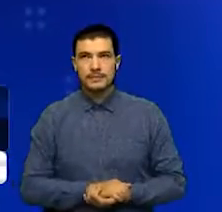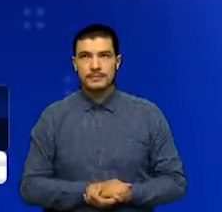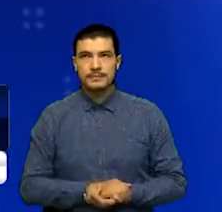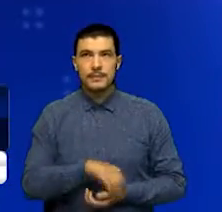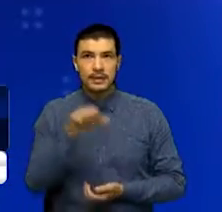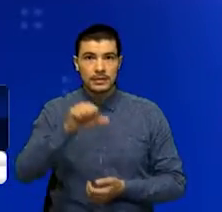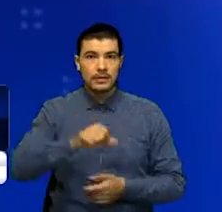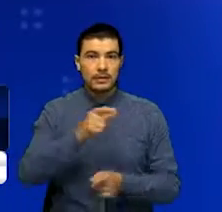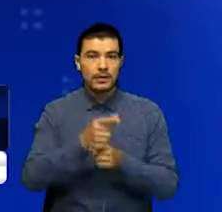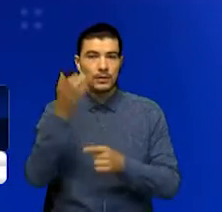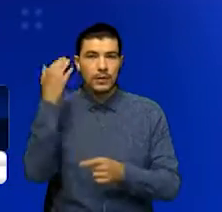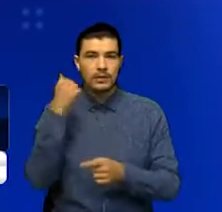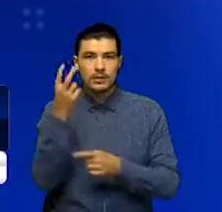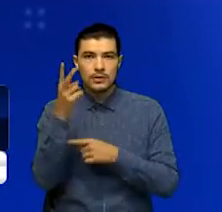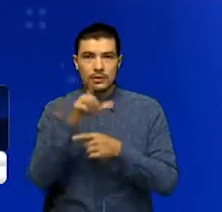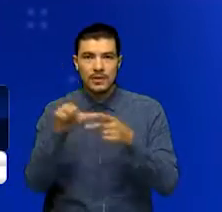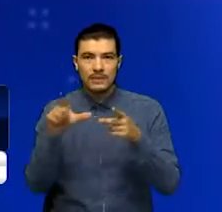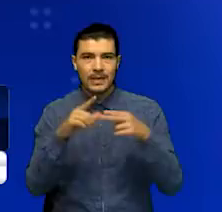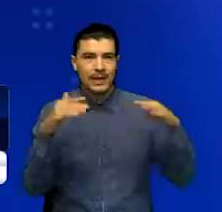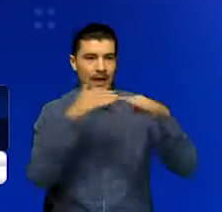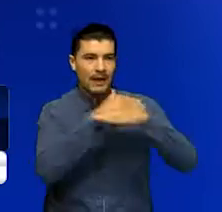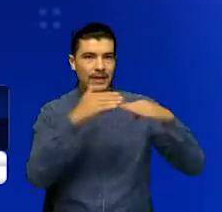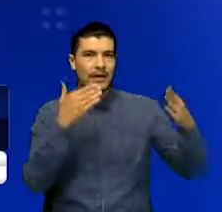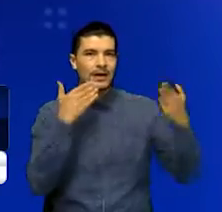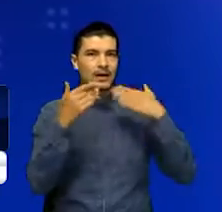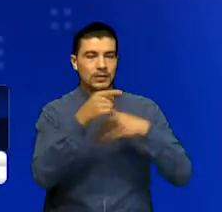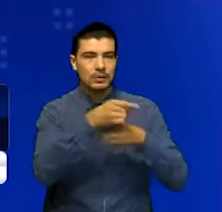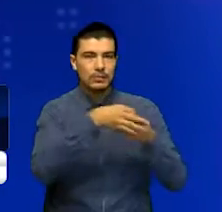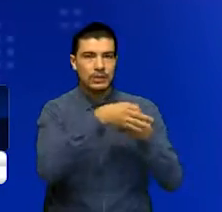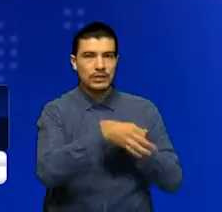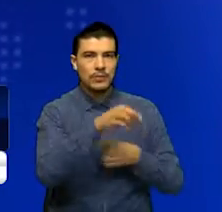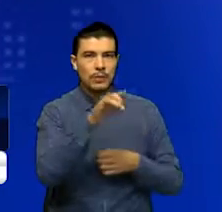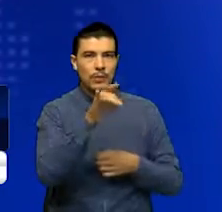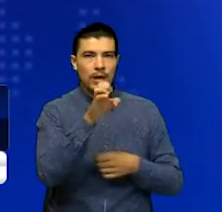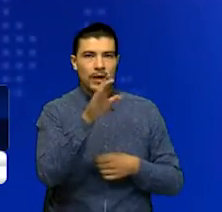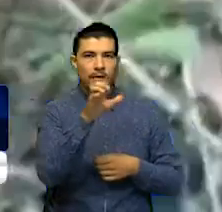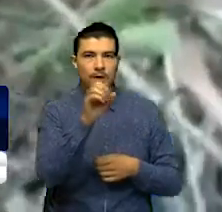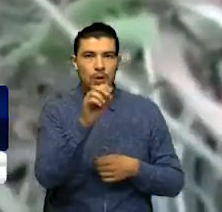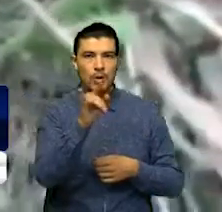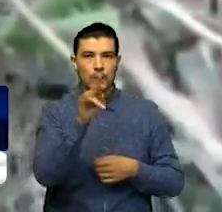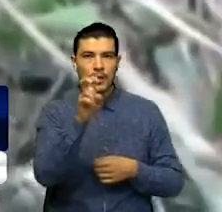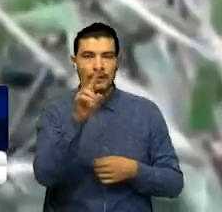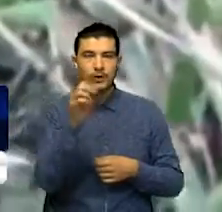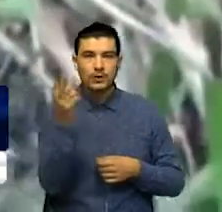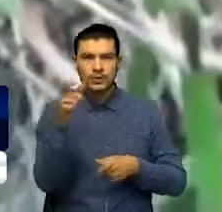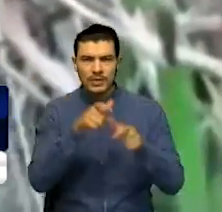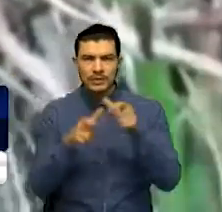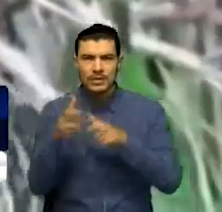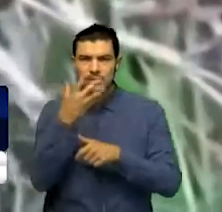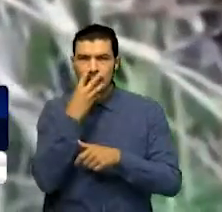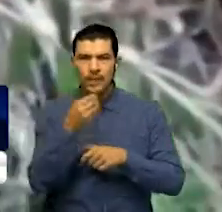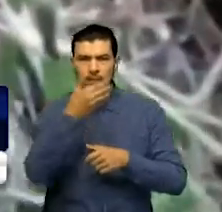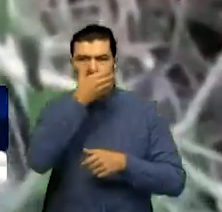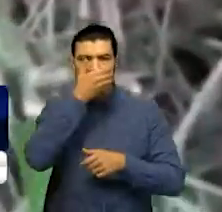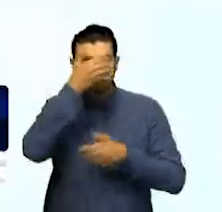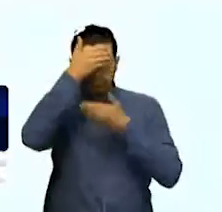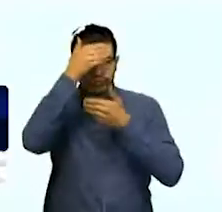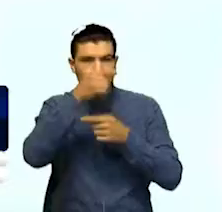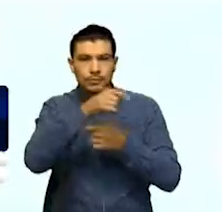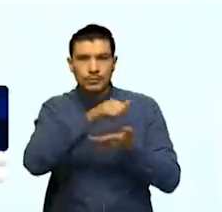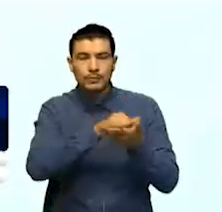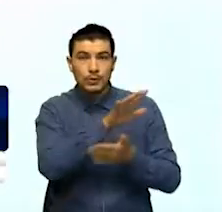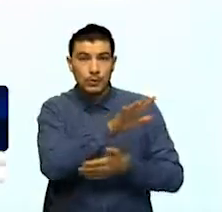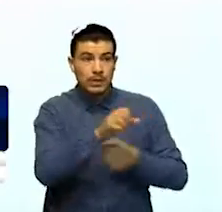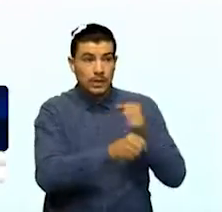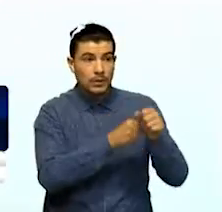hace dos semanas en la vía rural hacia el corregimiento de pueblo nuevo hombres armados abordaron a ángel david castilla sánchez de 55 años de edad y se presume